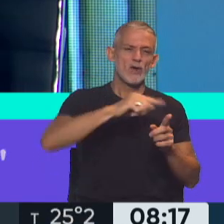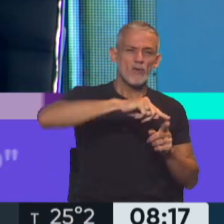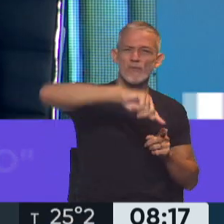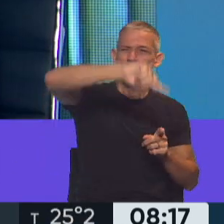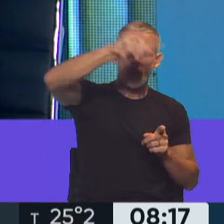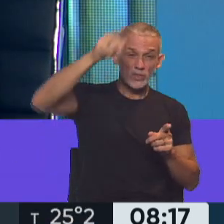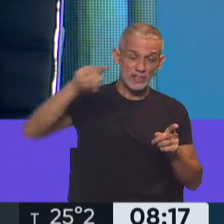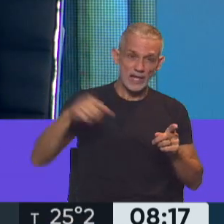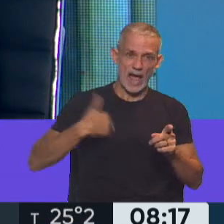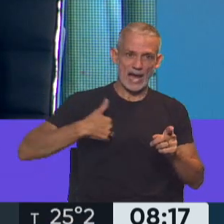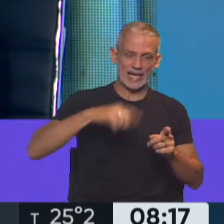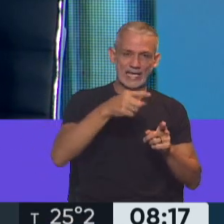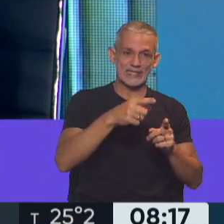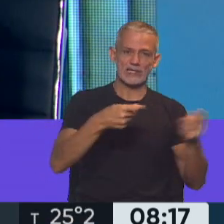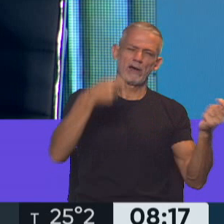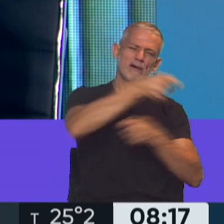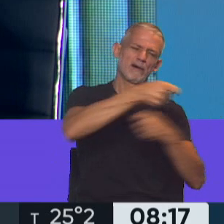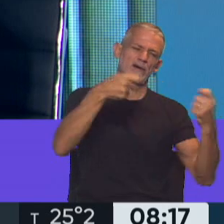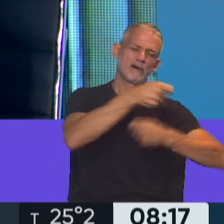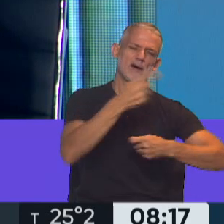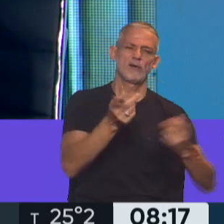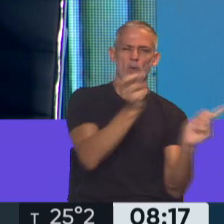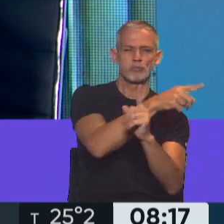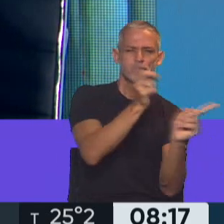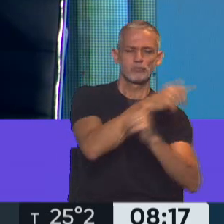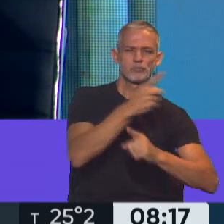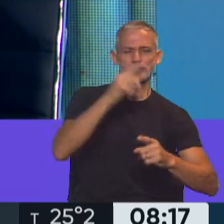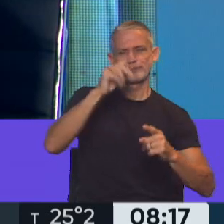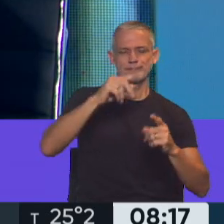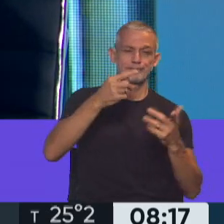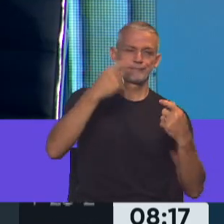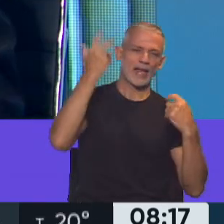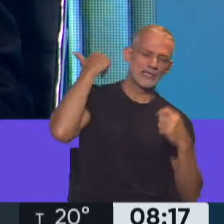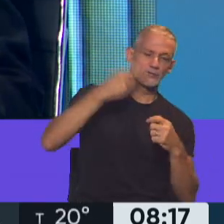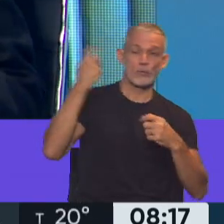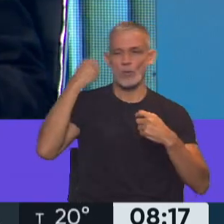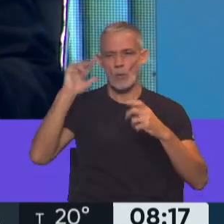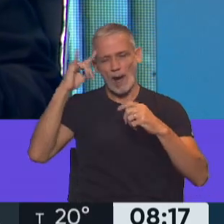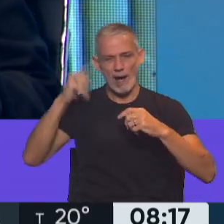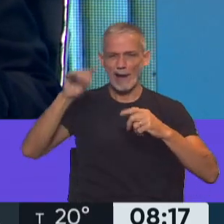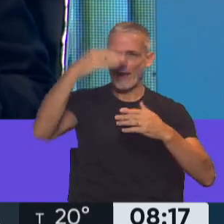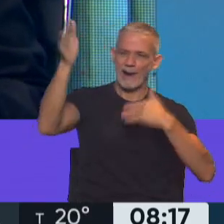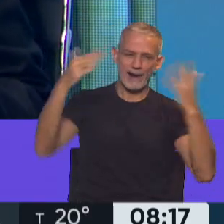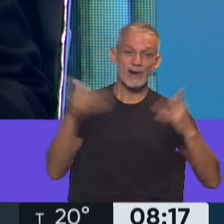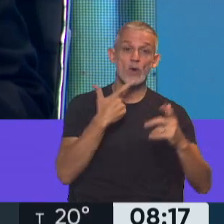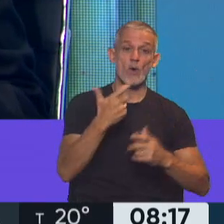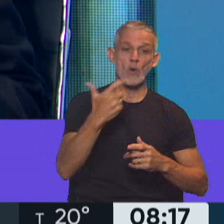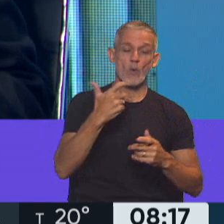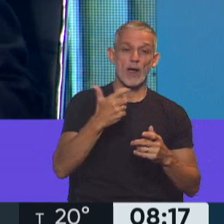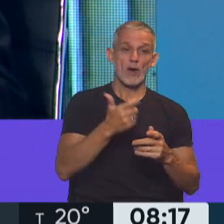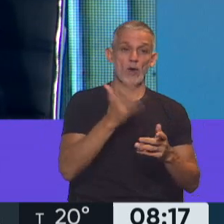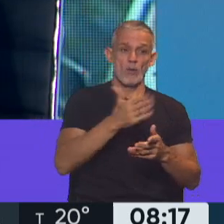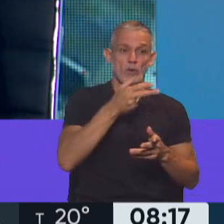muchas veces pasan también esos productos por frontera. Y quizás ese cuero, esa piel, ¿no? Sin